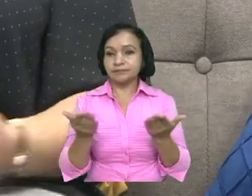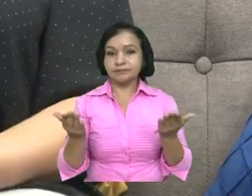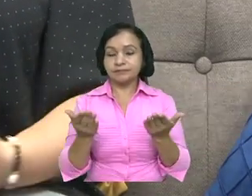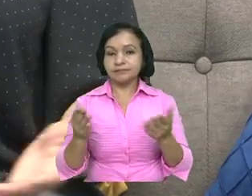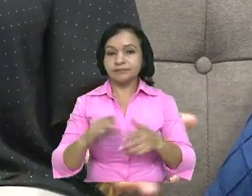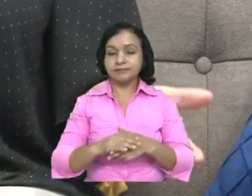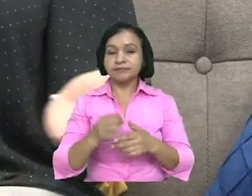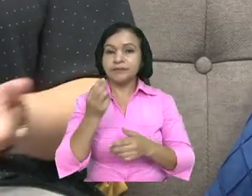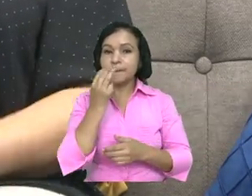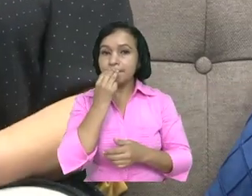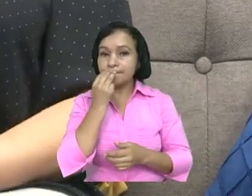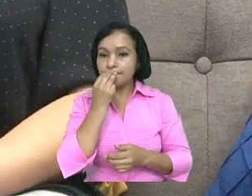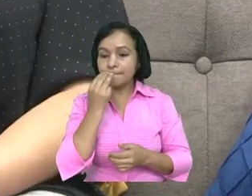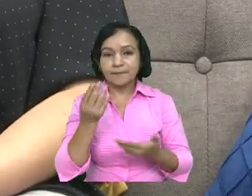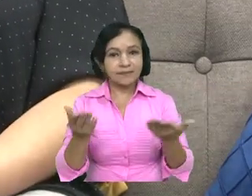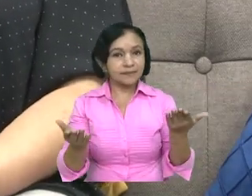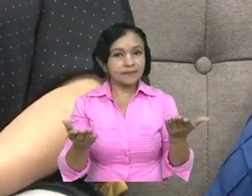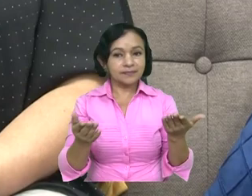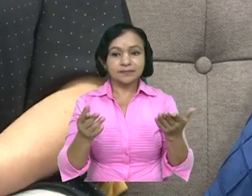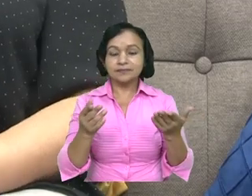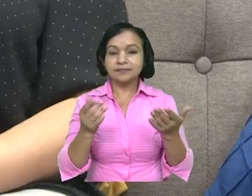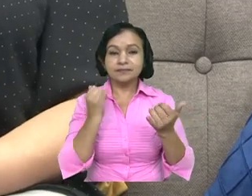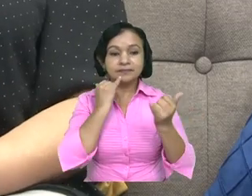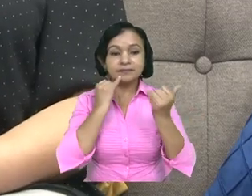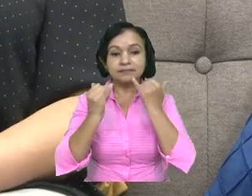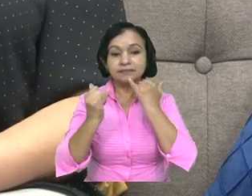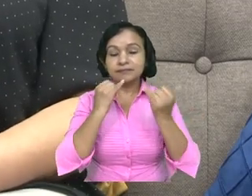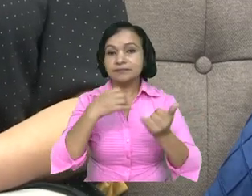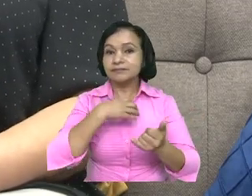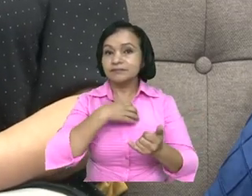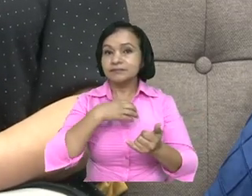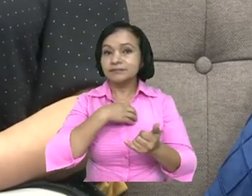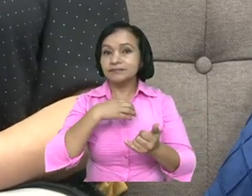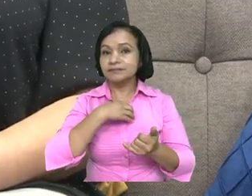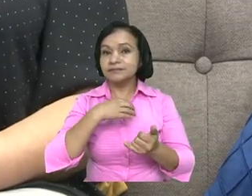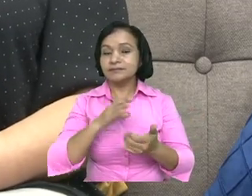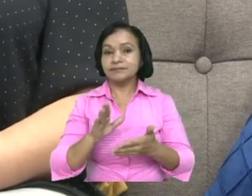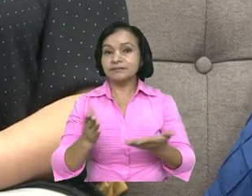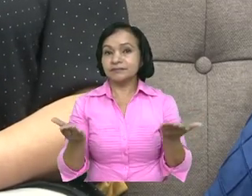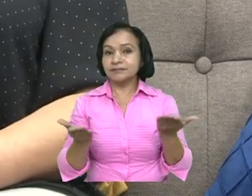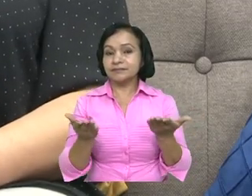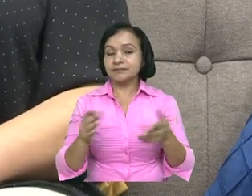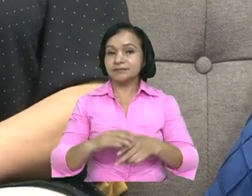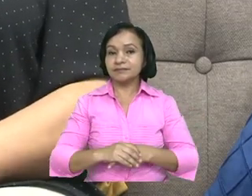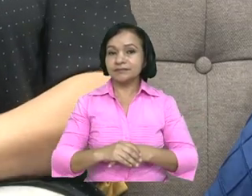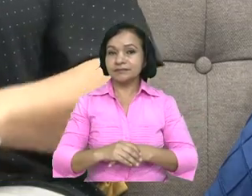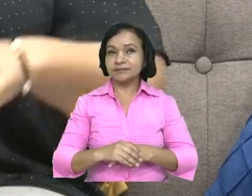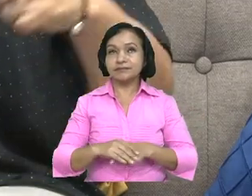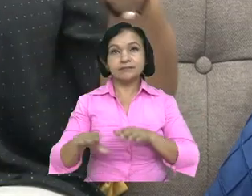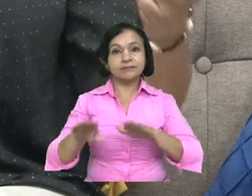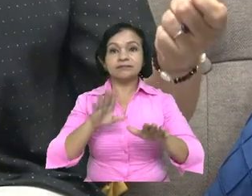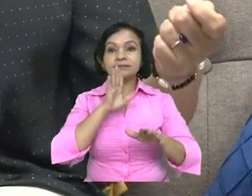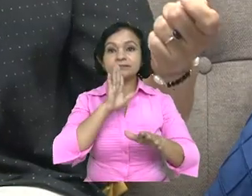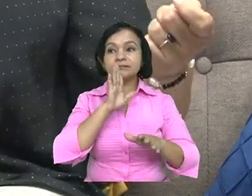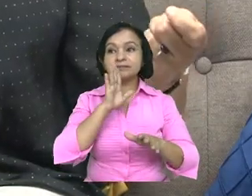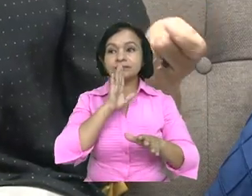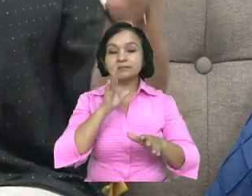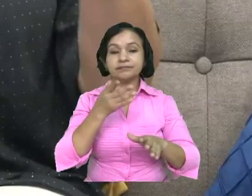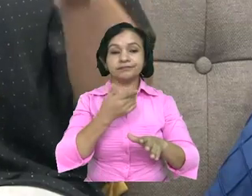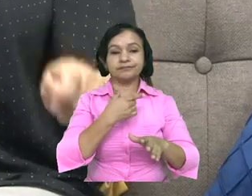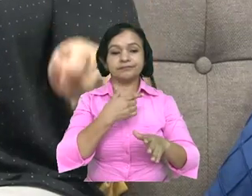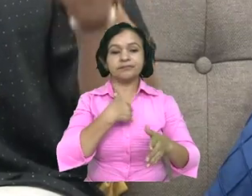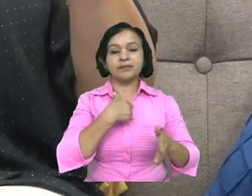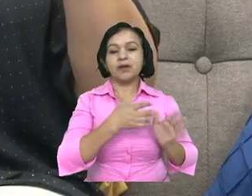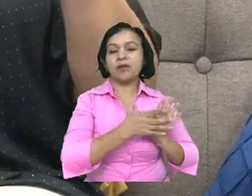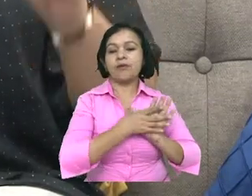en misquito, en lenguas maternas. Sí, totalmente. Entonces no podemos hablar allá de que estamos trasladando nuestra cultura,